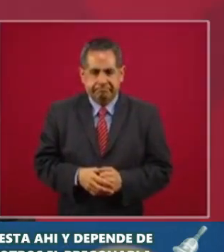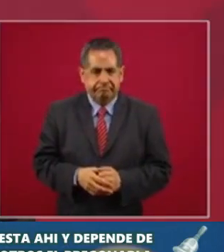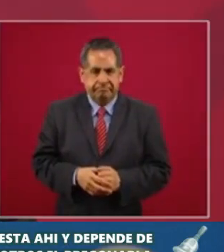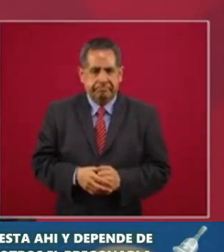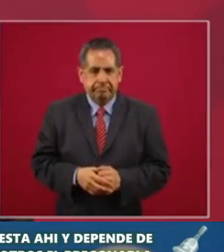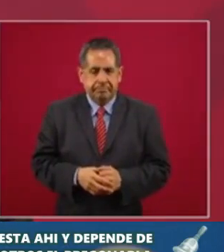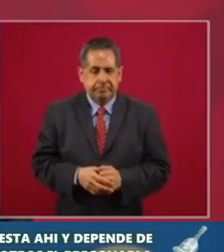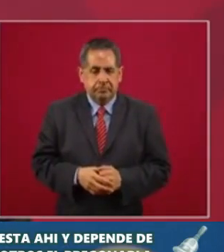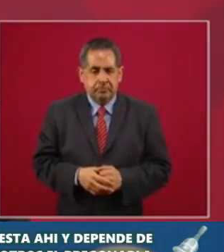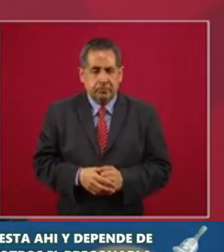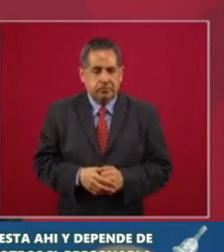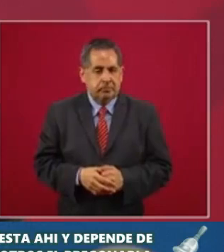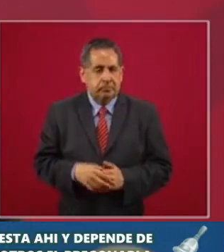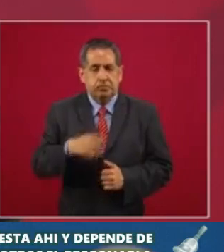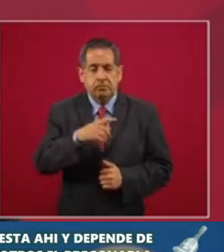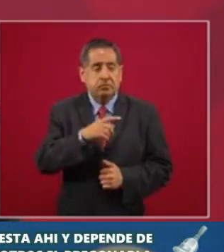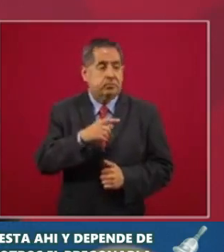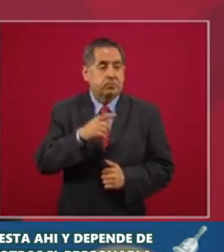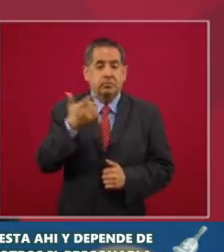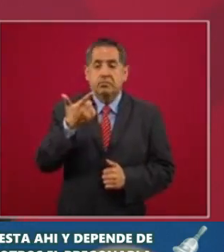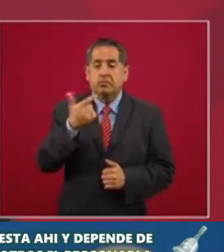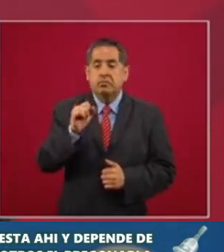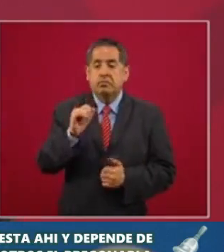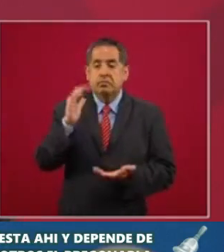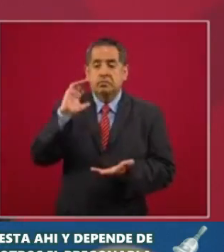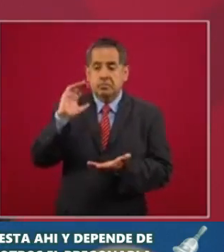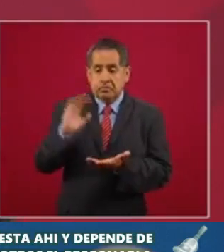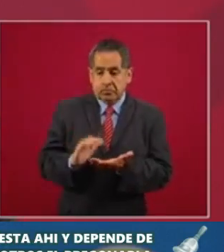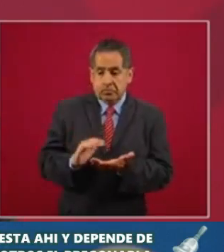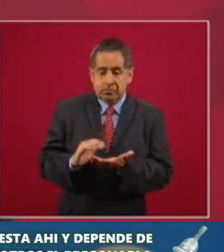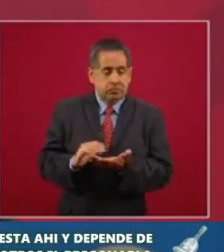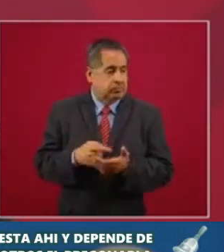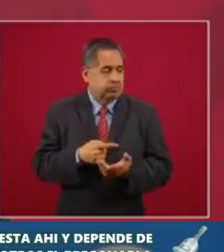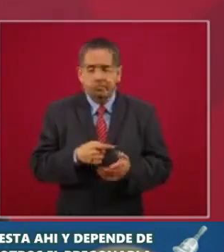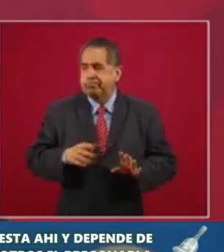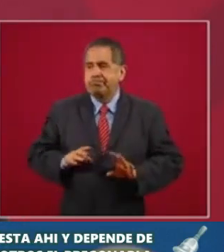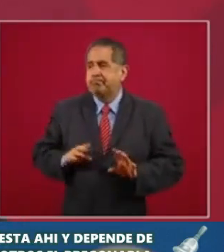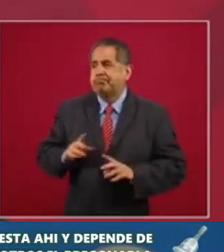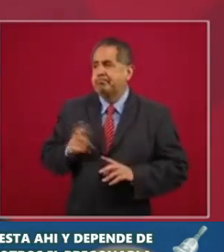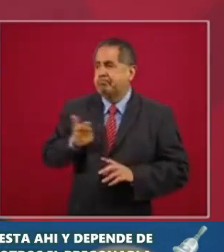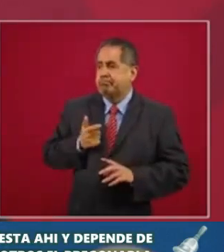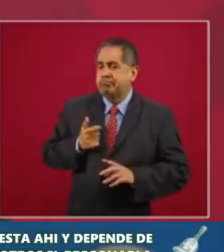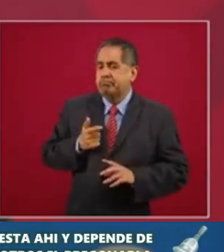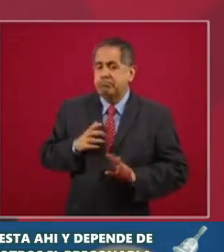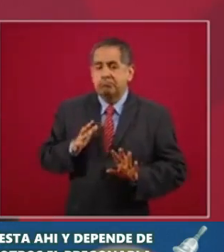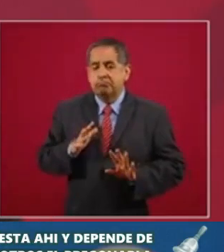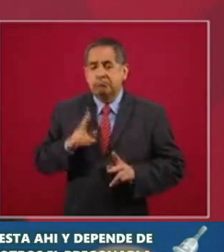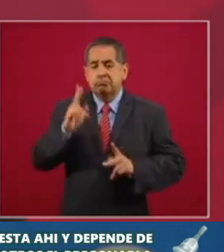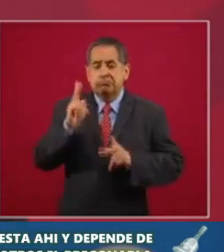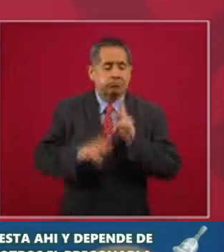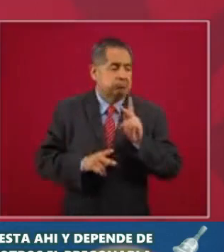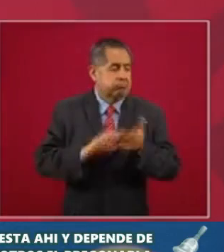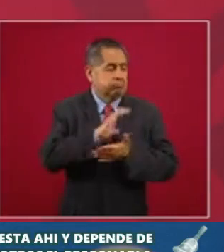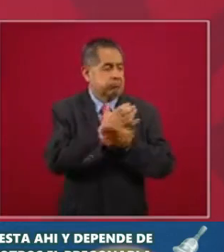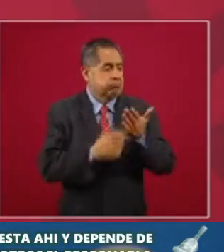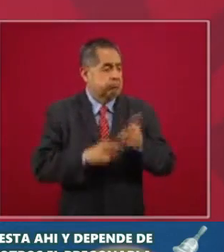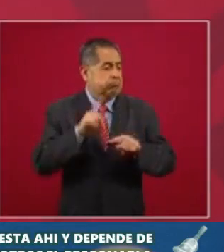como bajó el precio del gas ya no les convenía se canceló